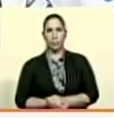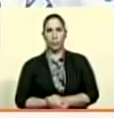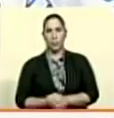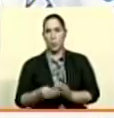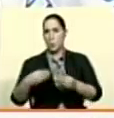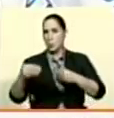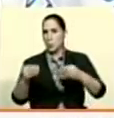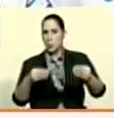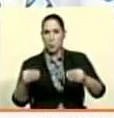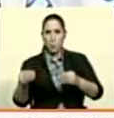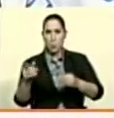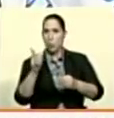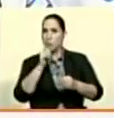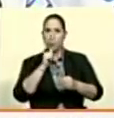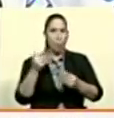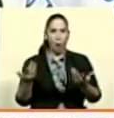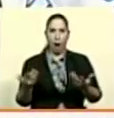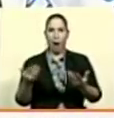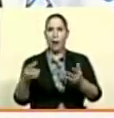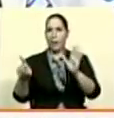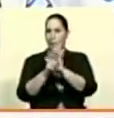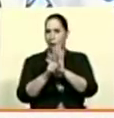de los fondos públicos.